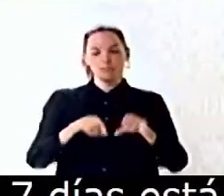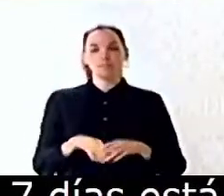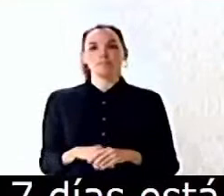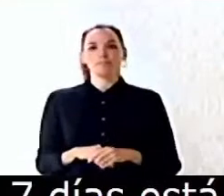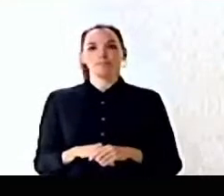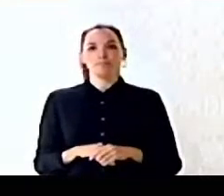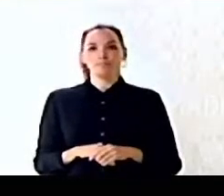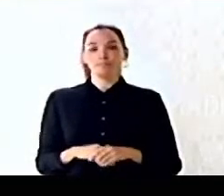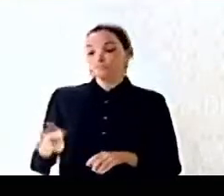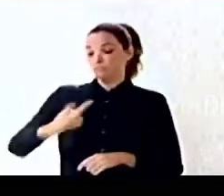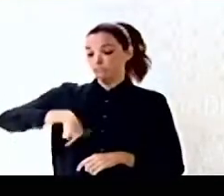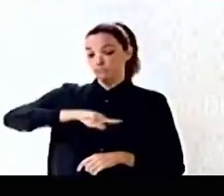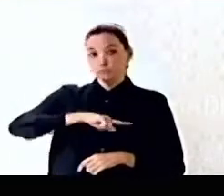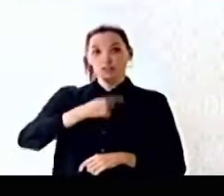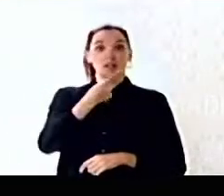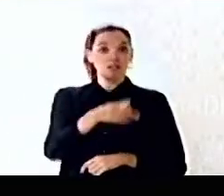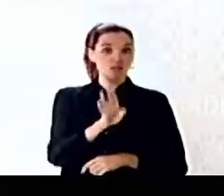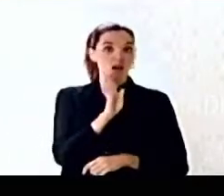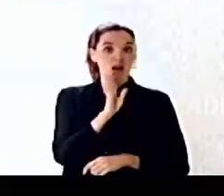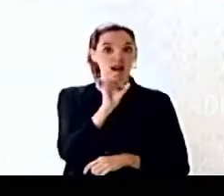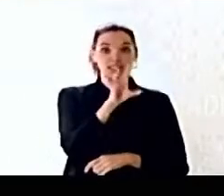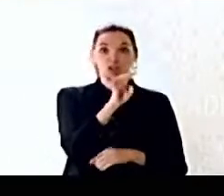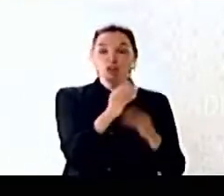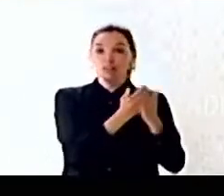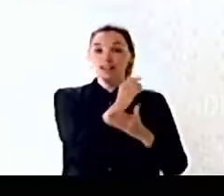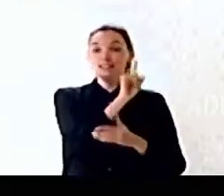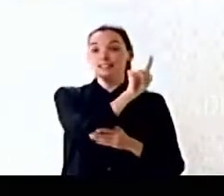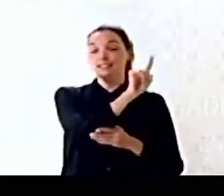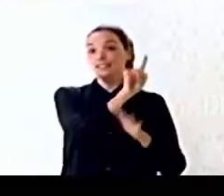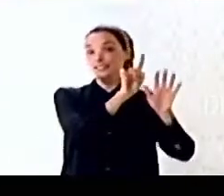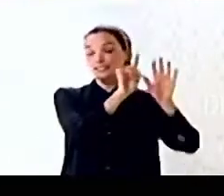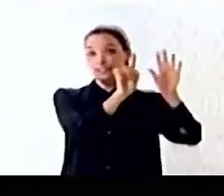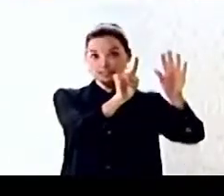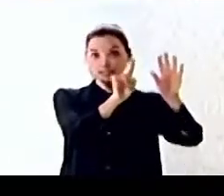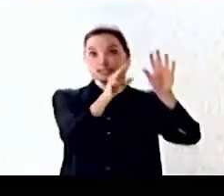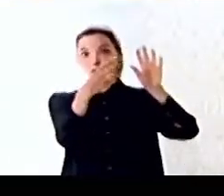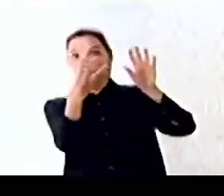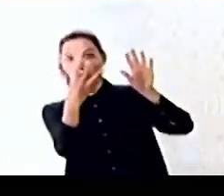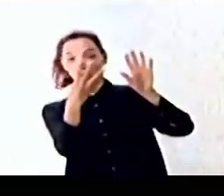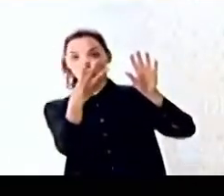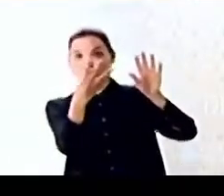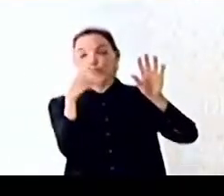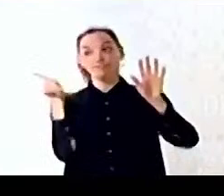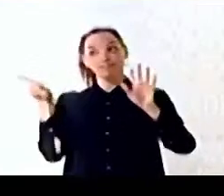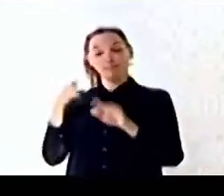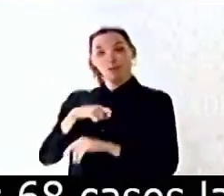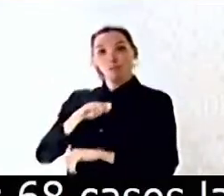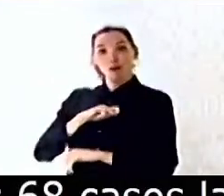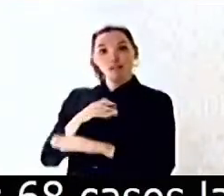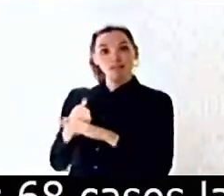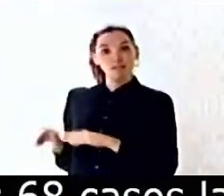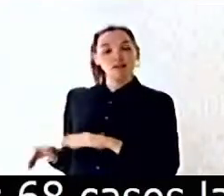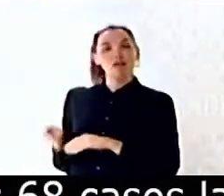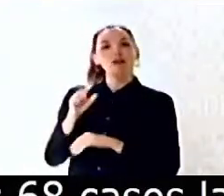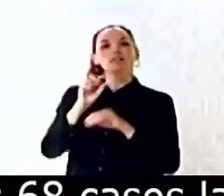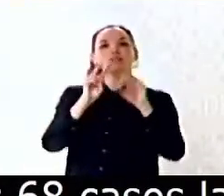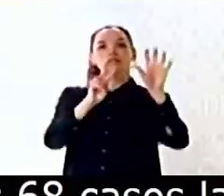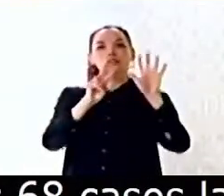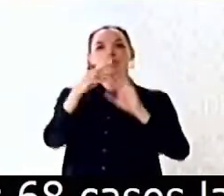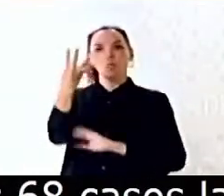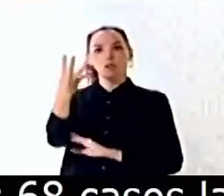Mientras que nosotros tenemos, como les decía, a los 14 días 68 casos por 100.000 habitantes, la media española se sitúa en